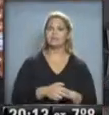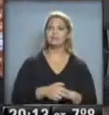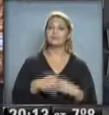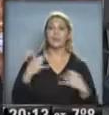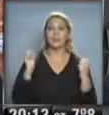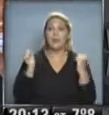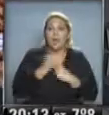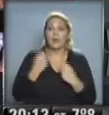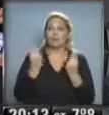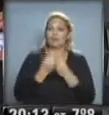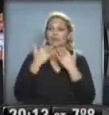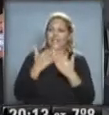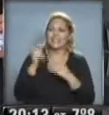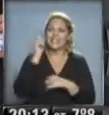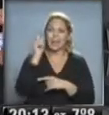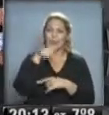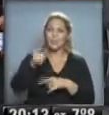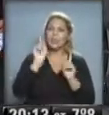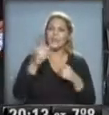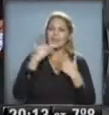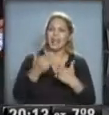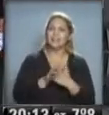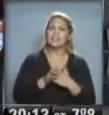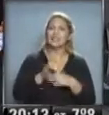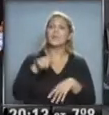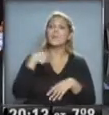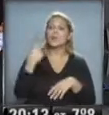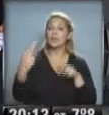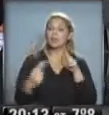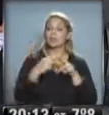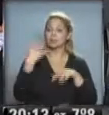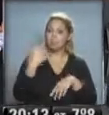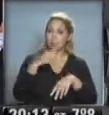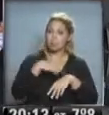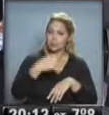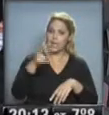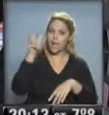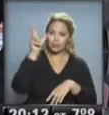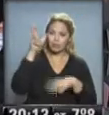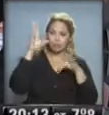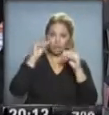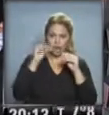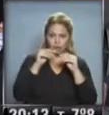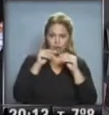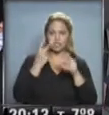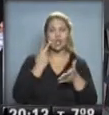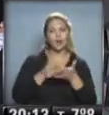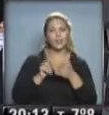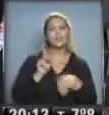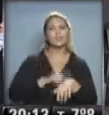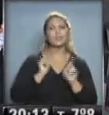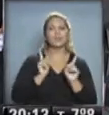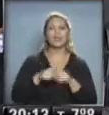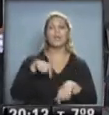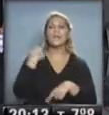abrigarse entonces. Muchas gracias a Gaby, a ustedes por estar allí. Los esperamos mañana puntualmente a las 8 de la noche. Recuperamos nuestro horario. Claro que sí,